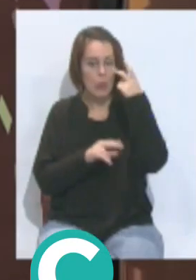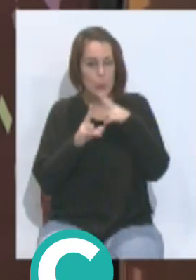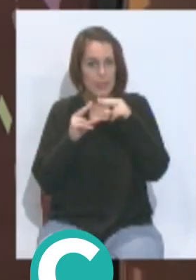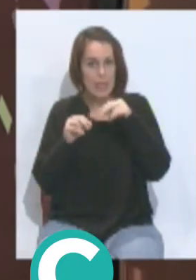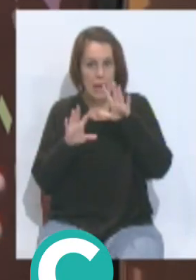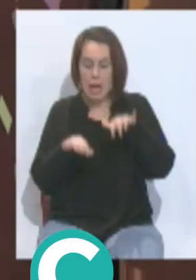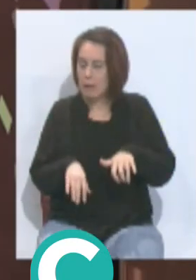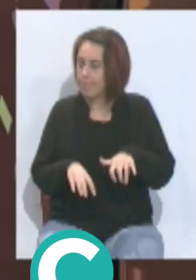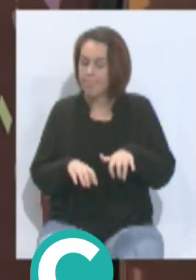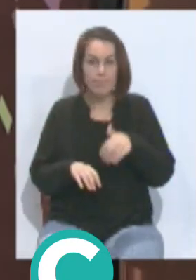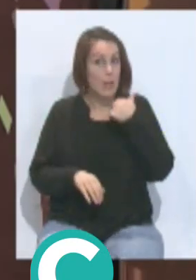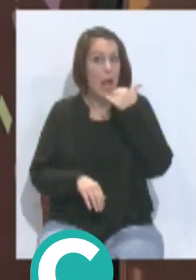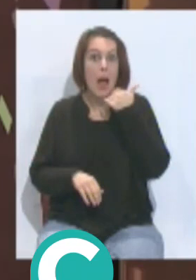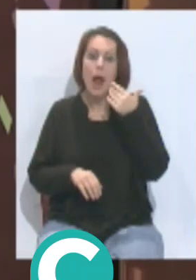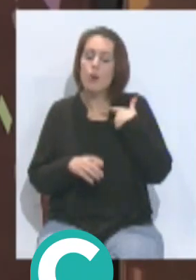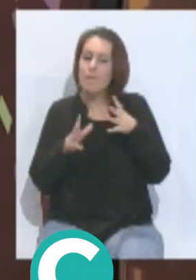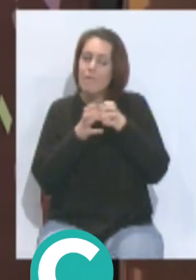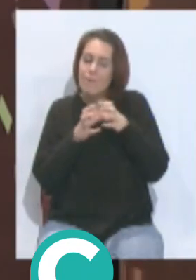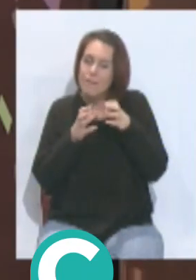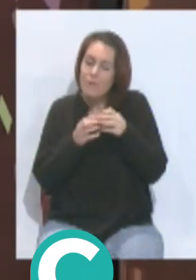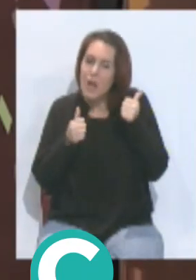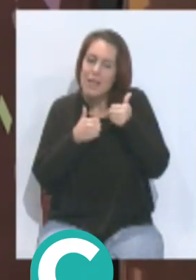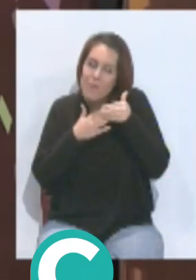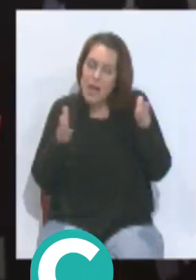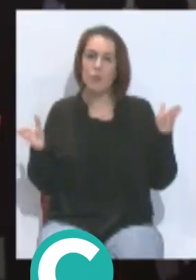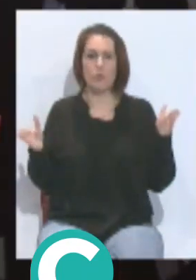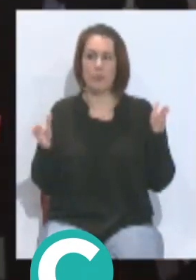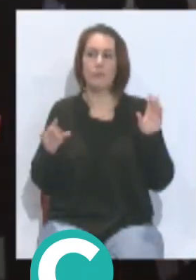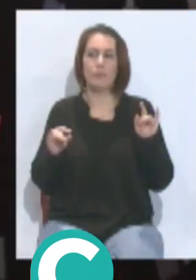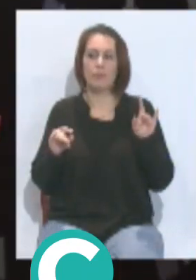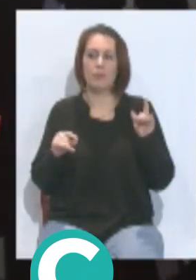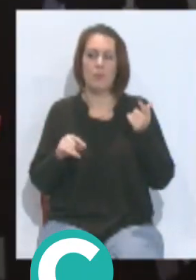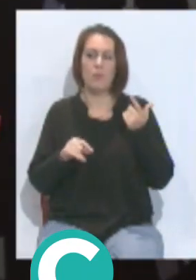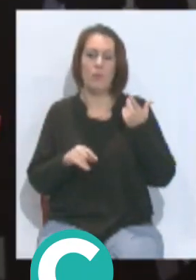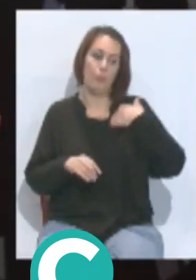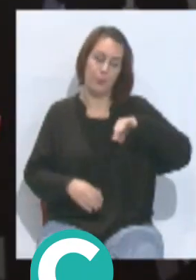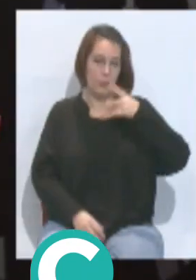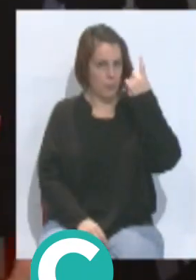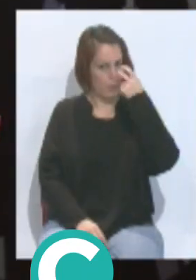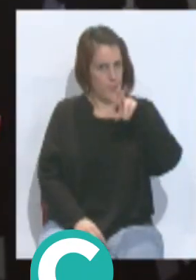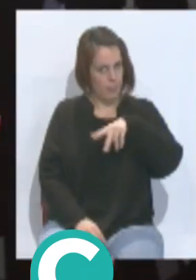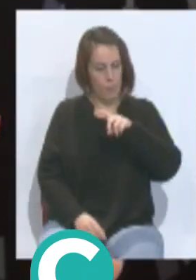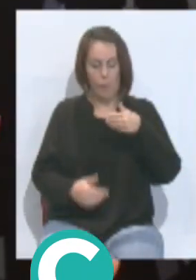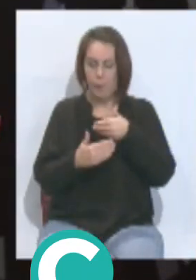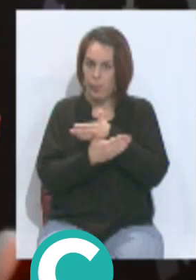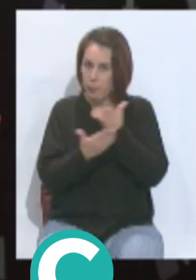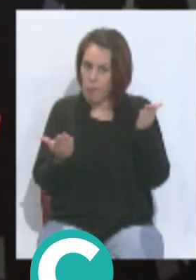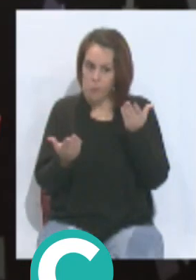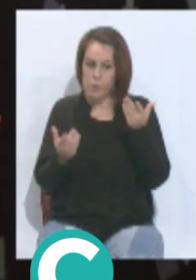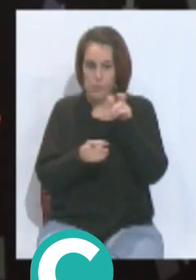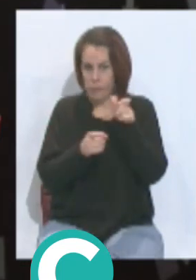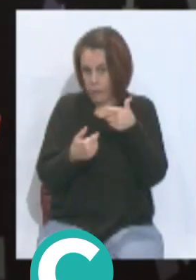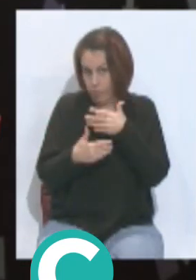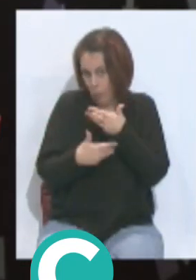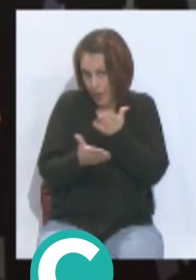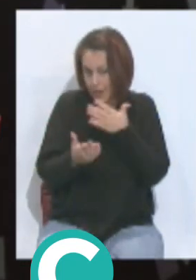Universidad de Cádiz, sino que es algo mucho más ambicioso, ¿no? Y abierto, sí. David. Sí, no es solo dirigida al alumnado, es abierta a cualquier persona que